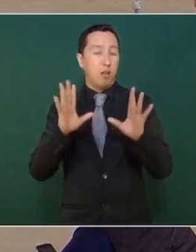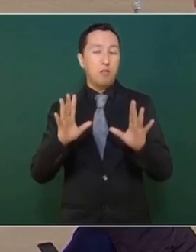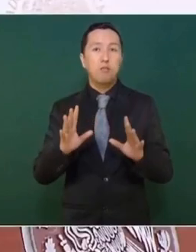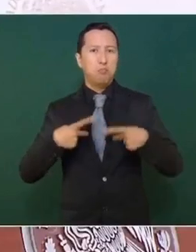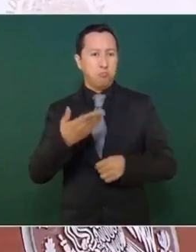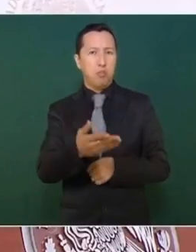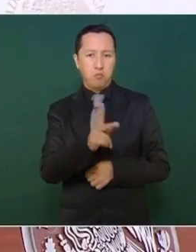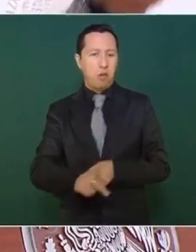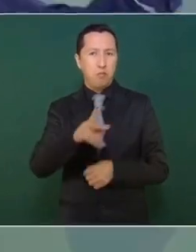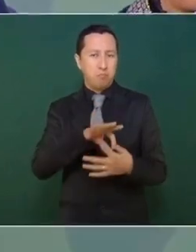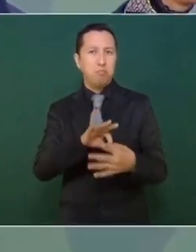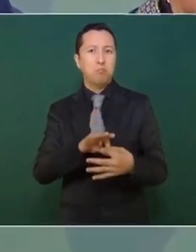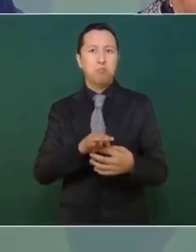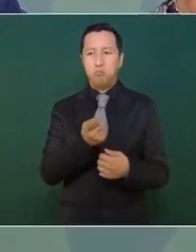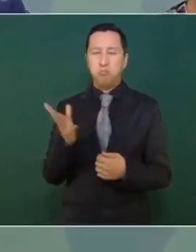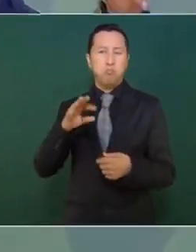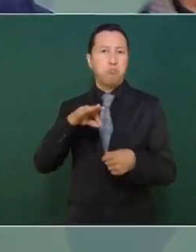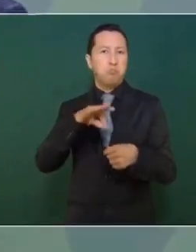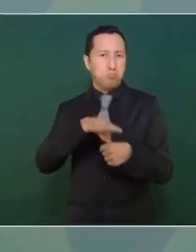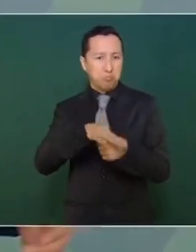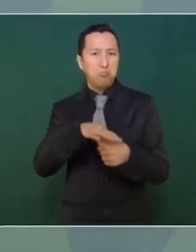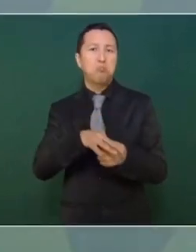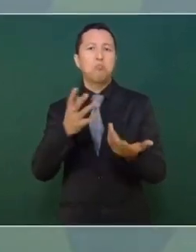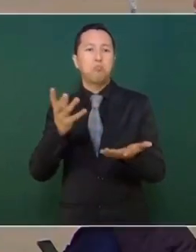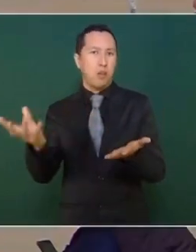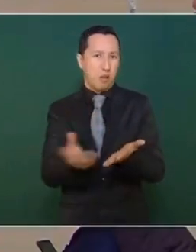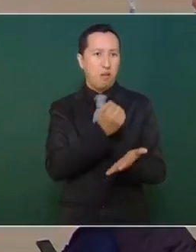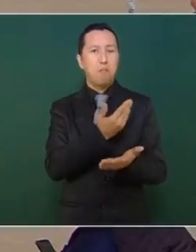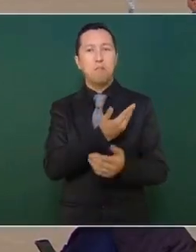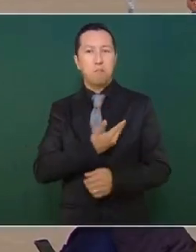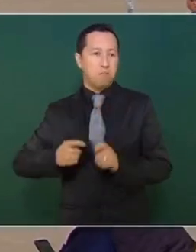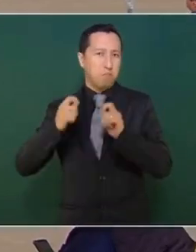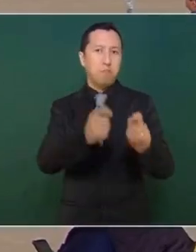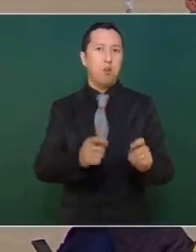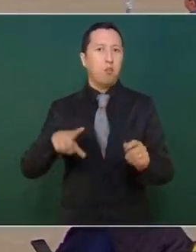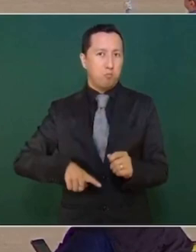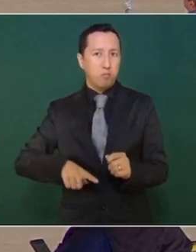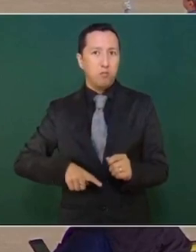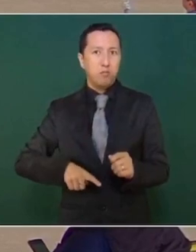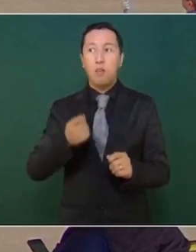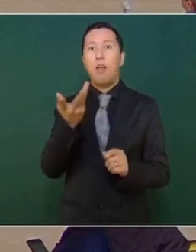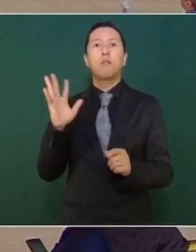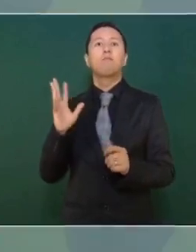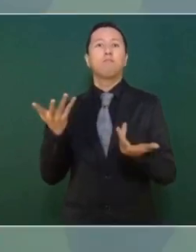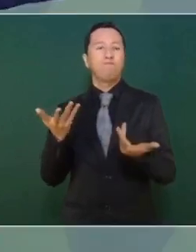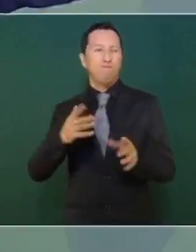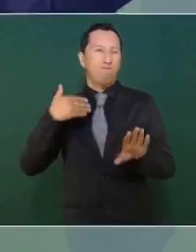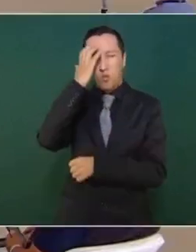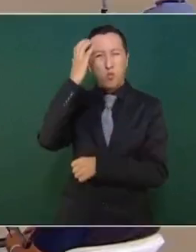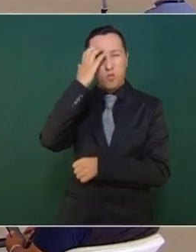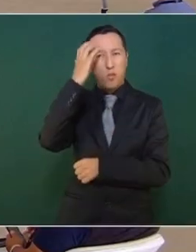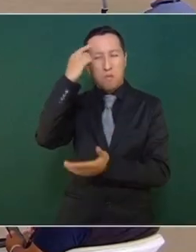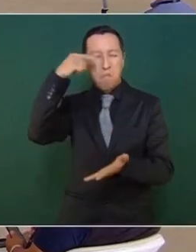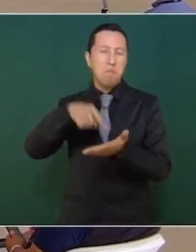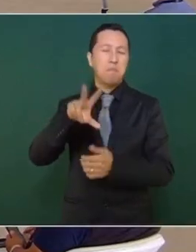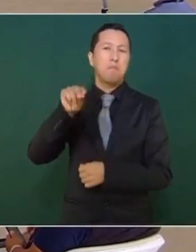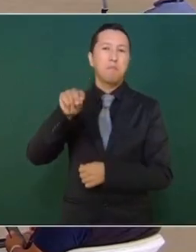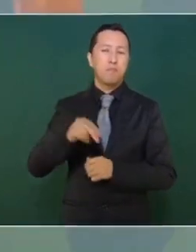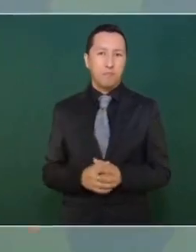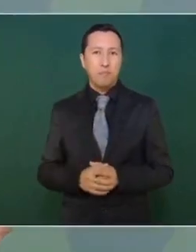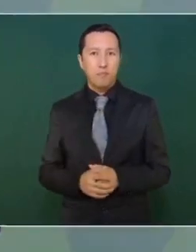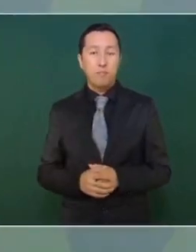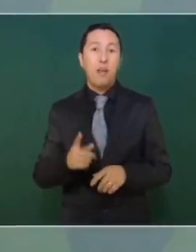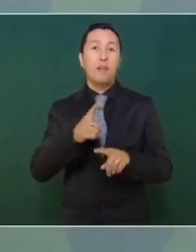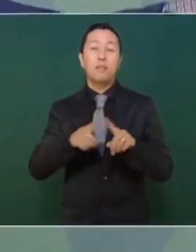llega, por decisión del mismo pueblo, al gobierno, le hacen la vida imposible. Pero imagínense, en